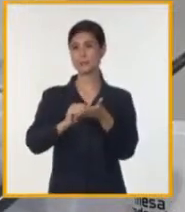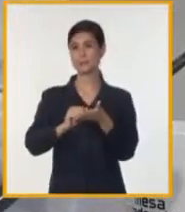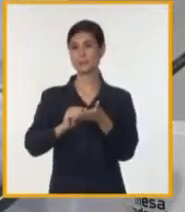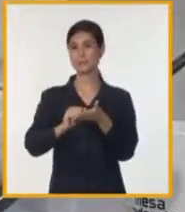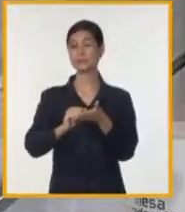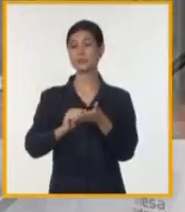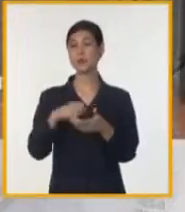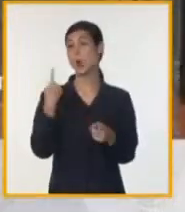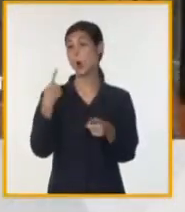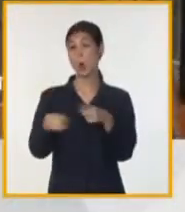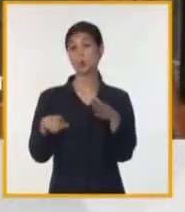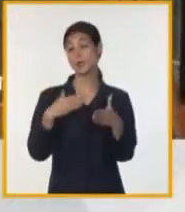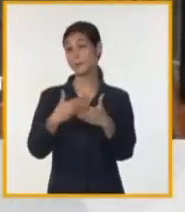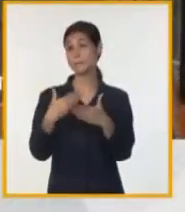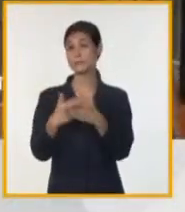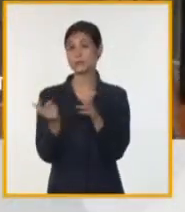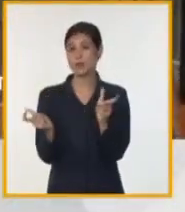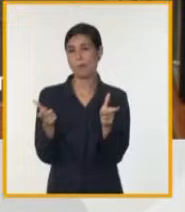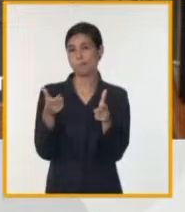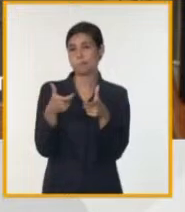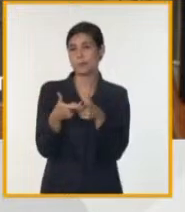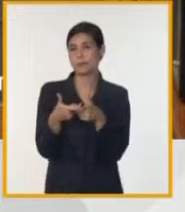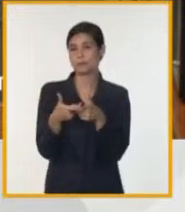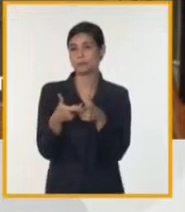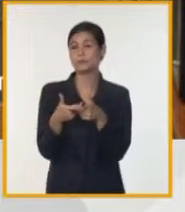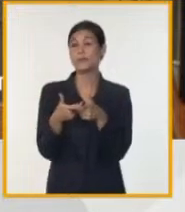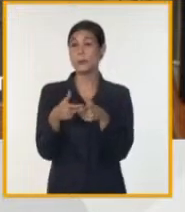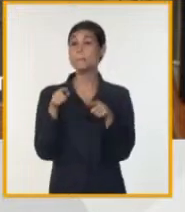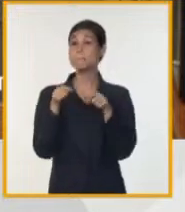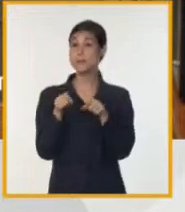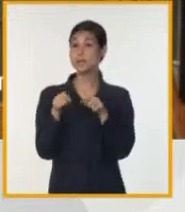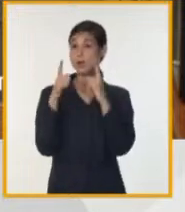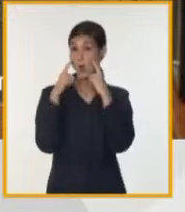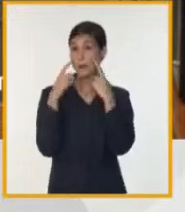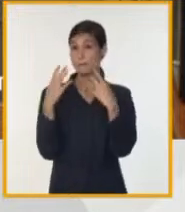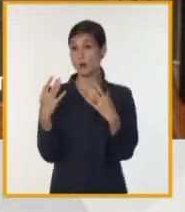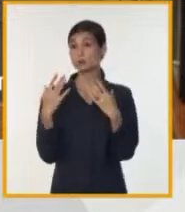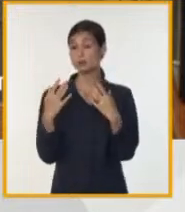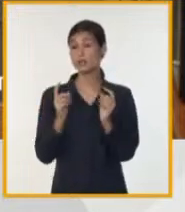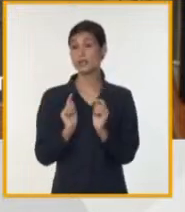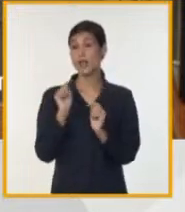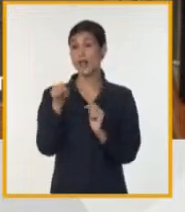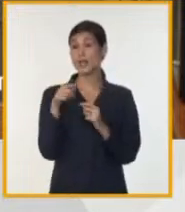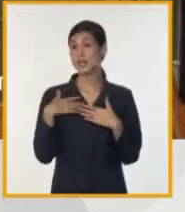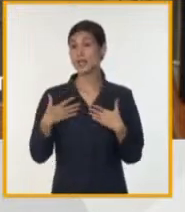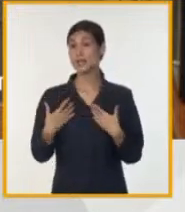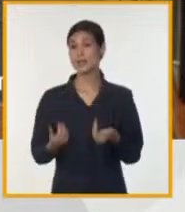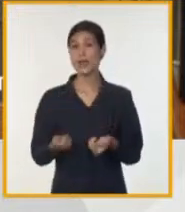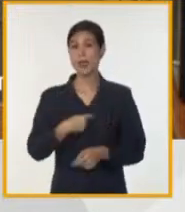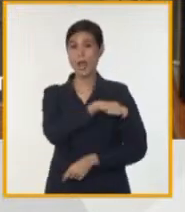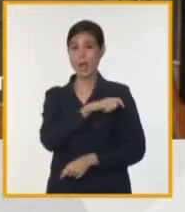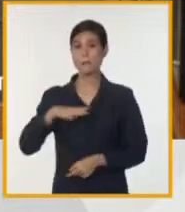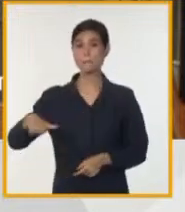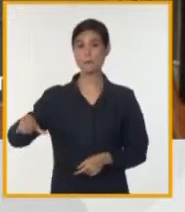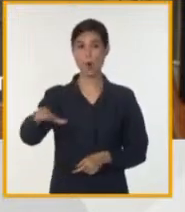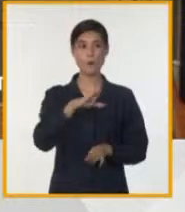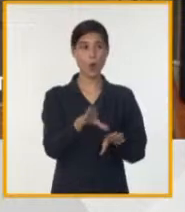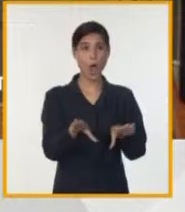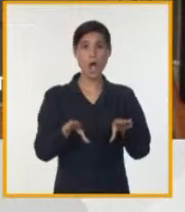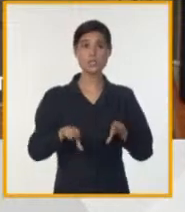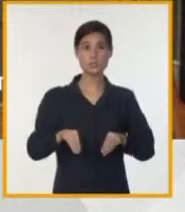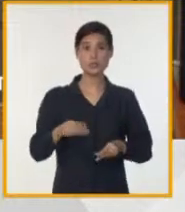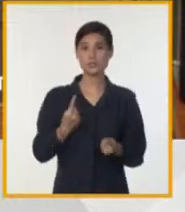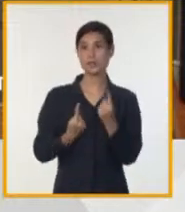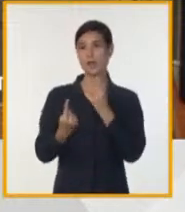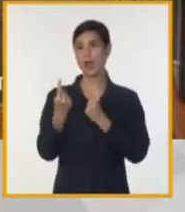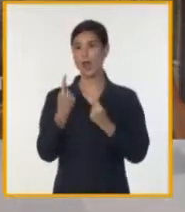pero es una empresa que genera muchas cuestiones que son bien recibidas por la población, y te podemos estar hablando de la